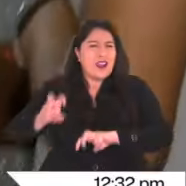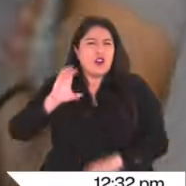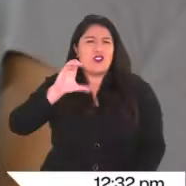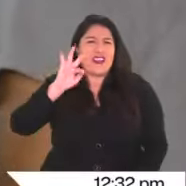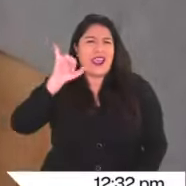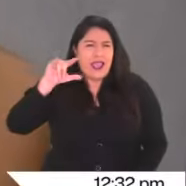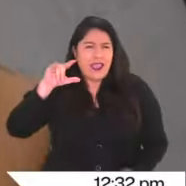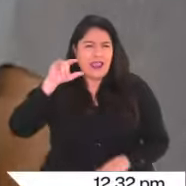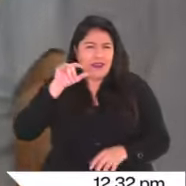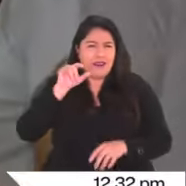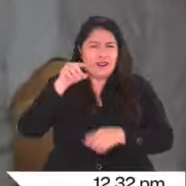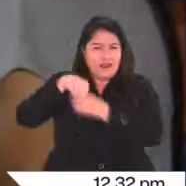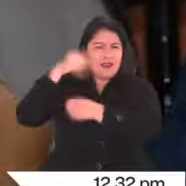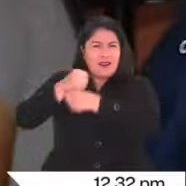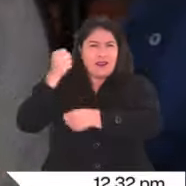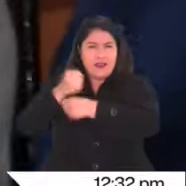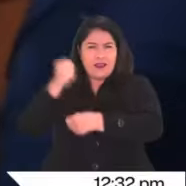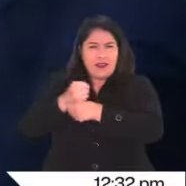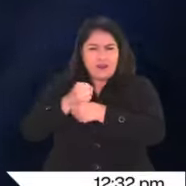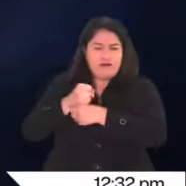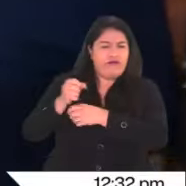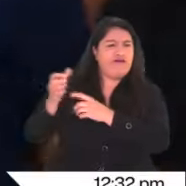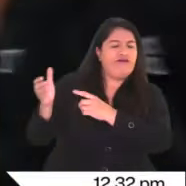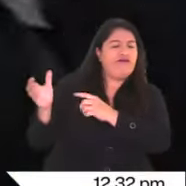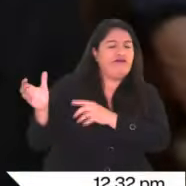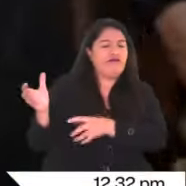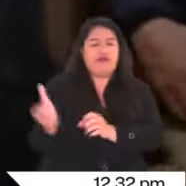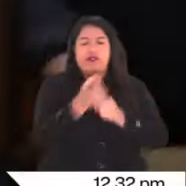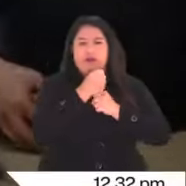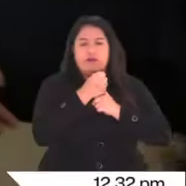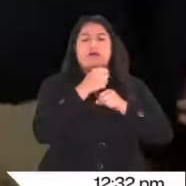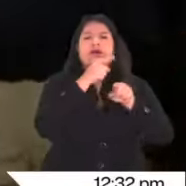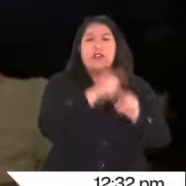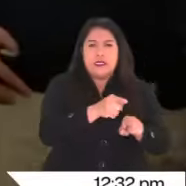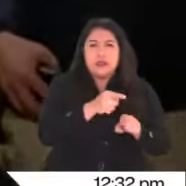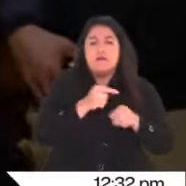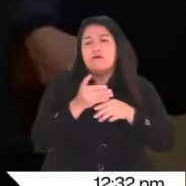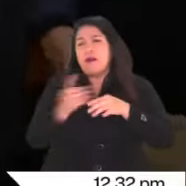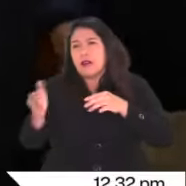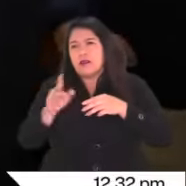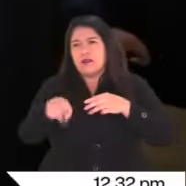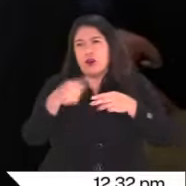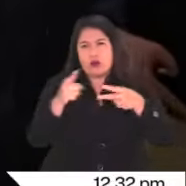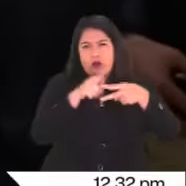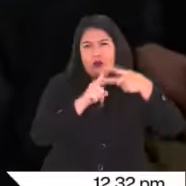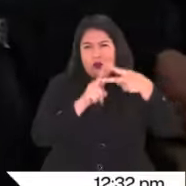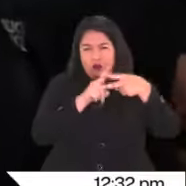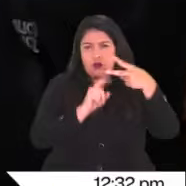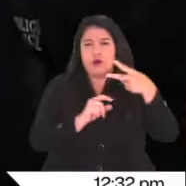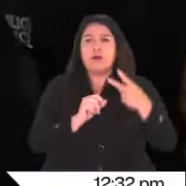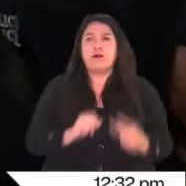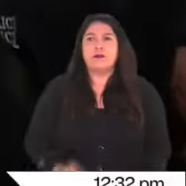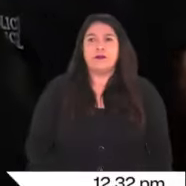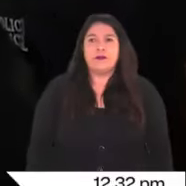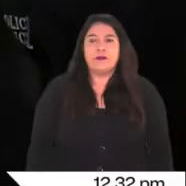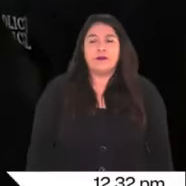que los acompañaba, además de un soldado profesional que fue secuestrado días después.